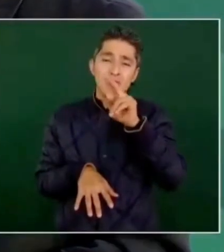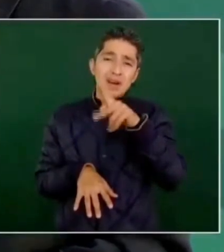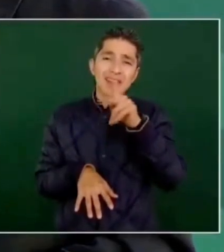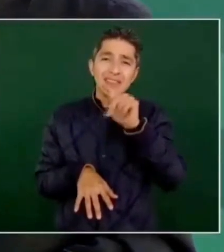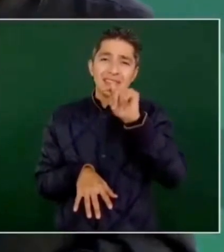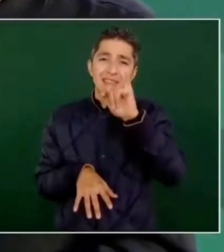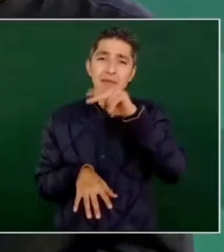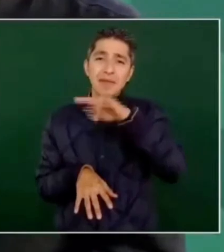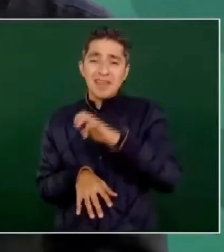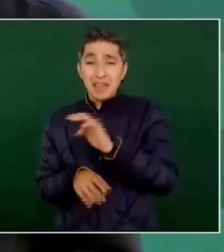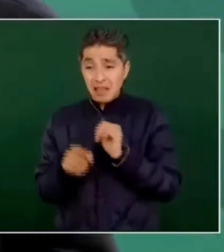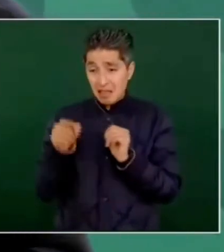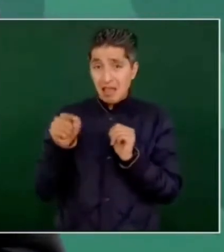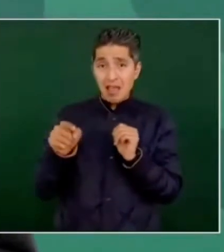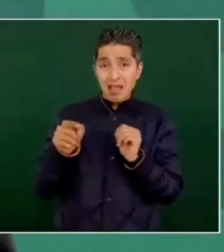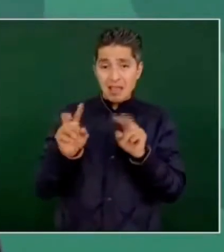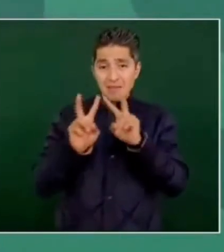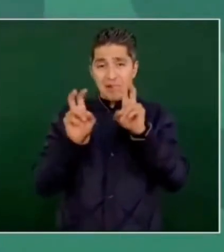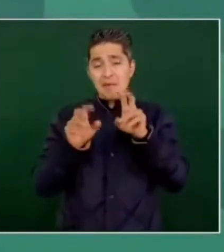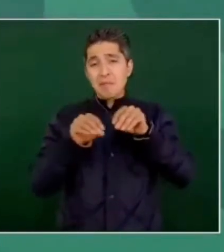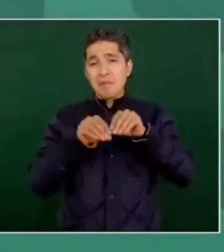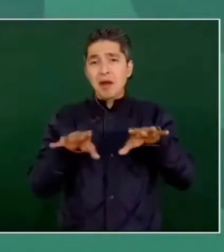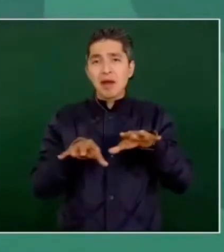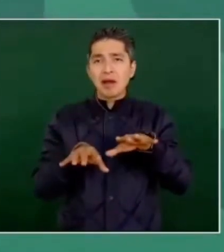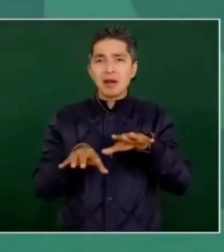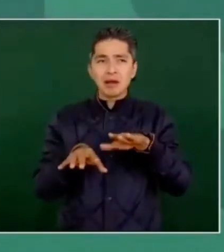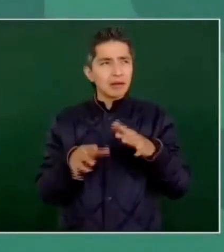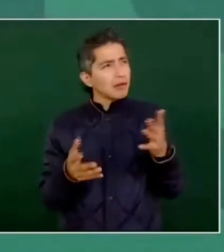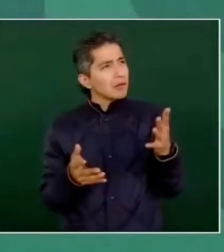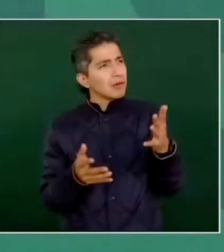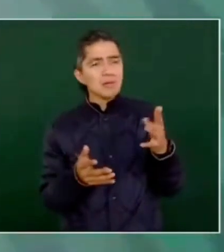de ofrecer una disculpa.